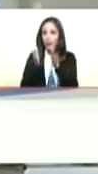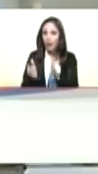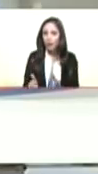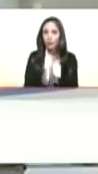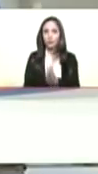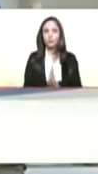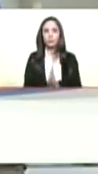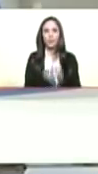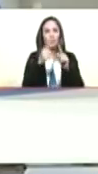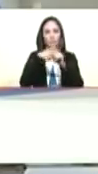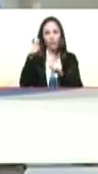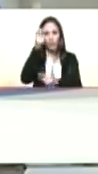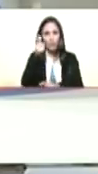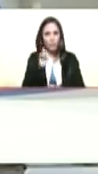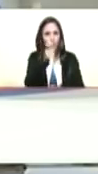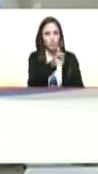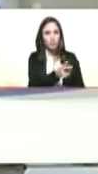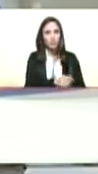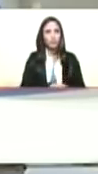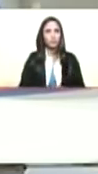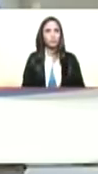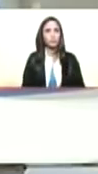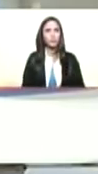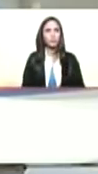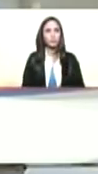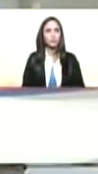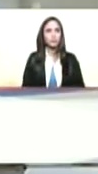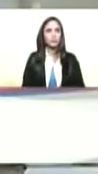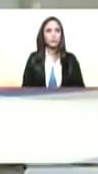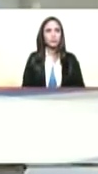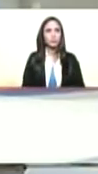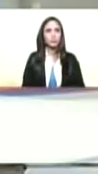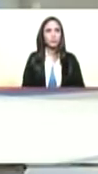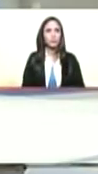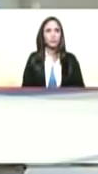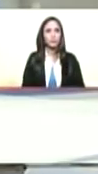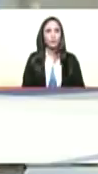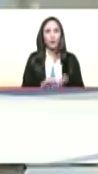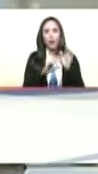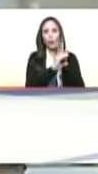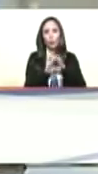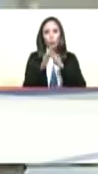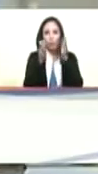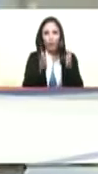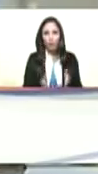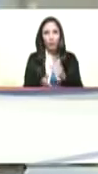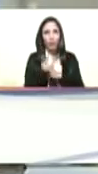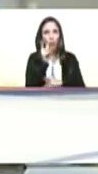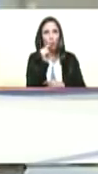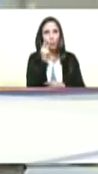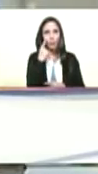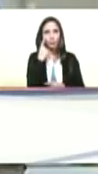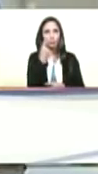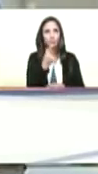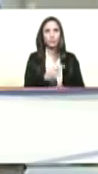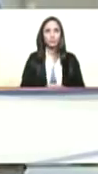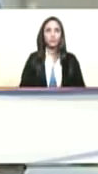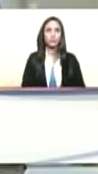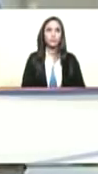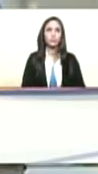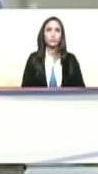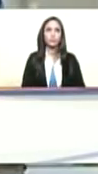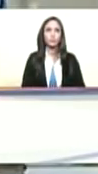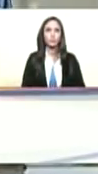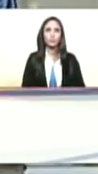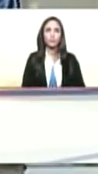Primitivo Cedeño. Aquí está el constituyente de Biscucuy, Juan Francisco Escalona, mira. Ahora